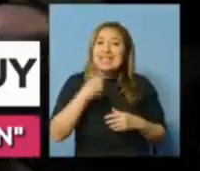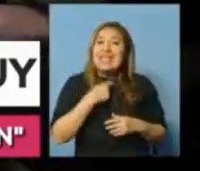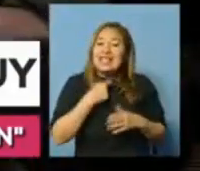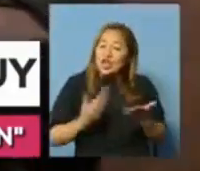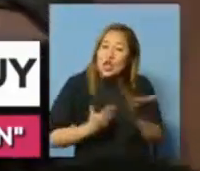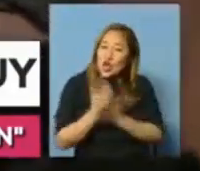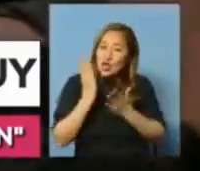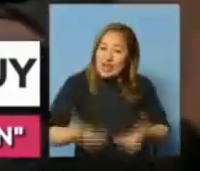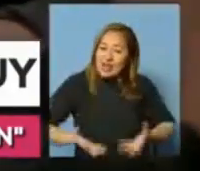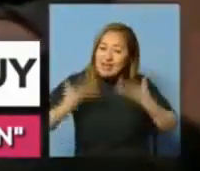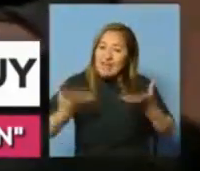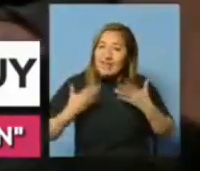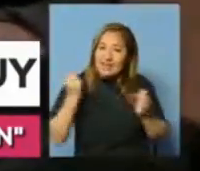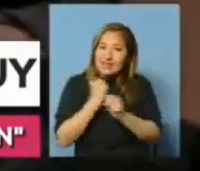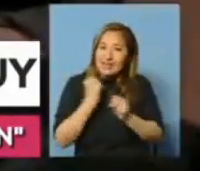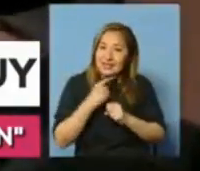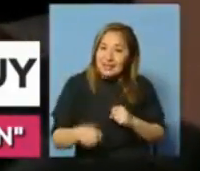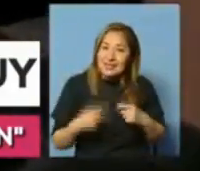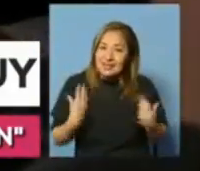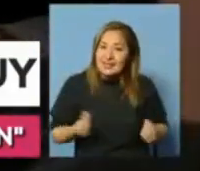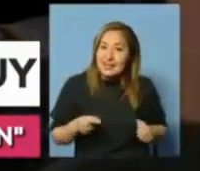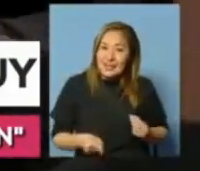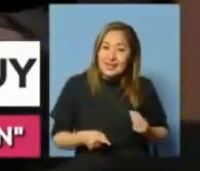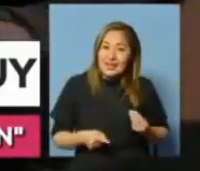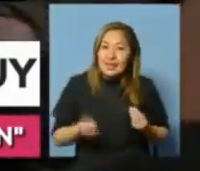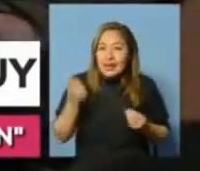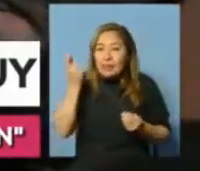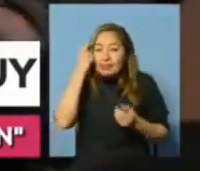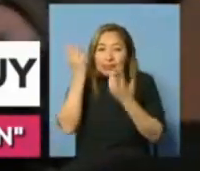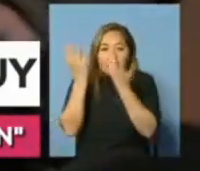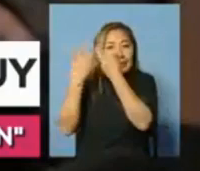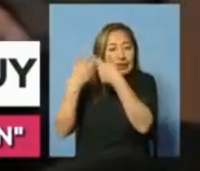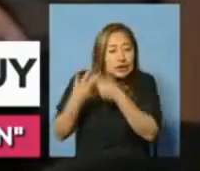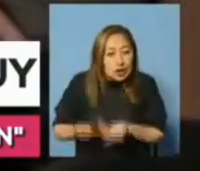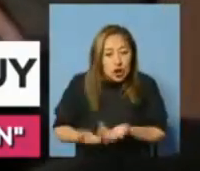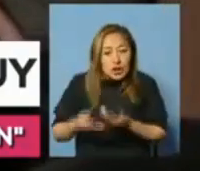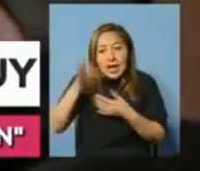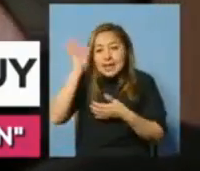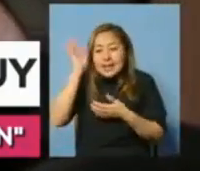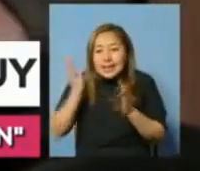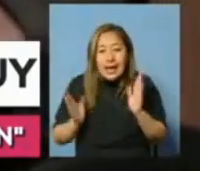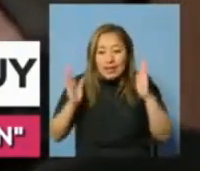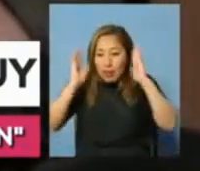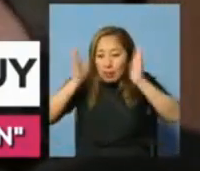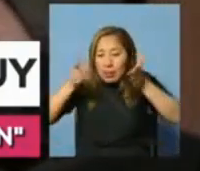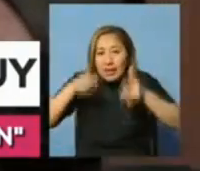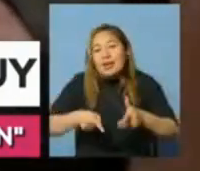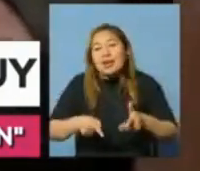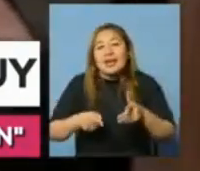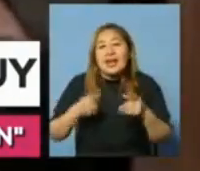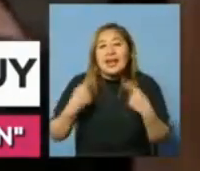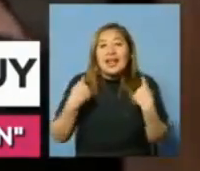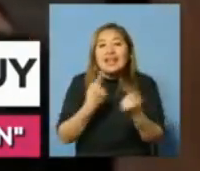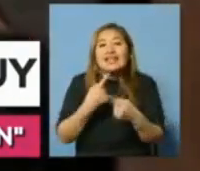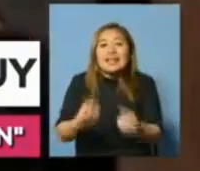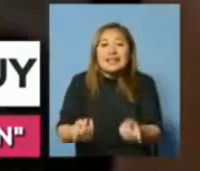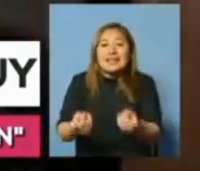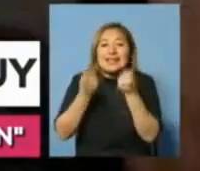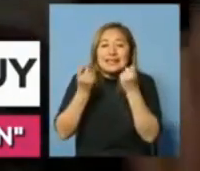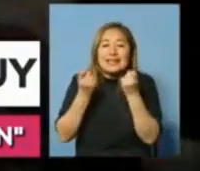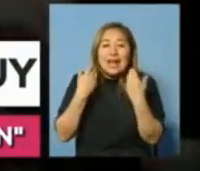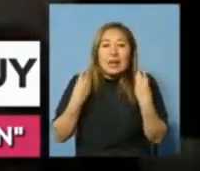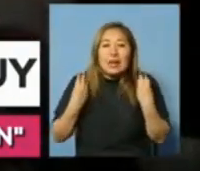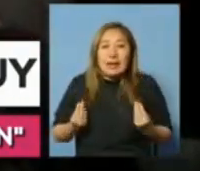ganas, lo veo compenetrado, con mucha necesidad